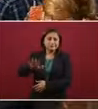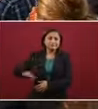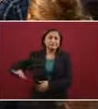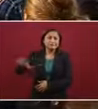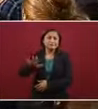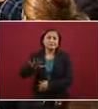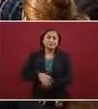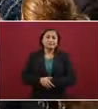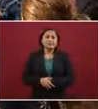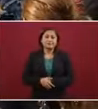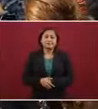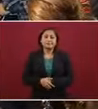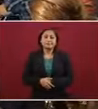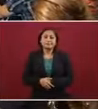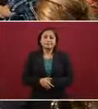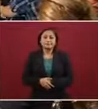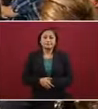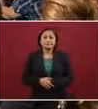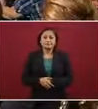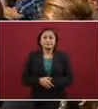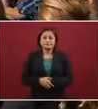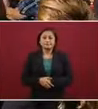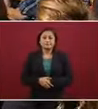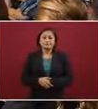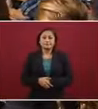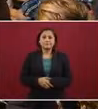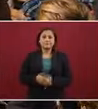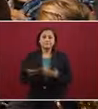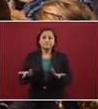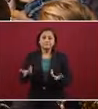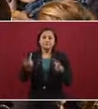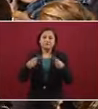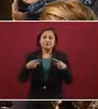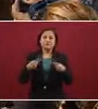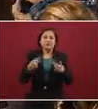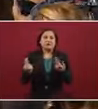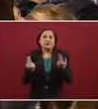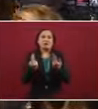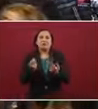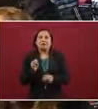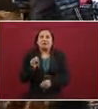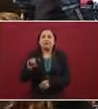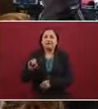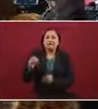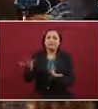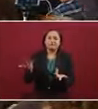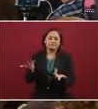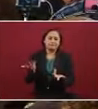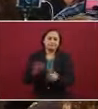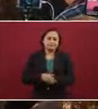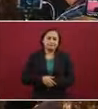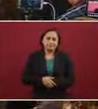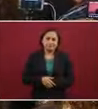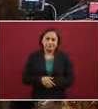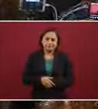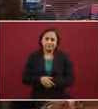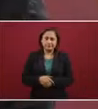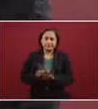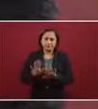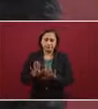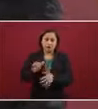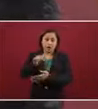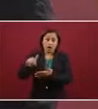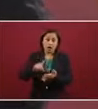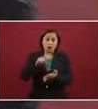enganchando a gente que necesita de trabajo. Estamos, en el caso de Chiapas,